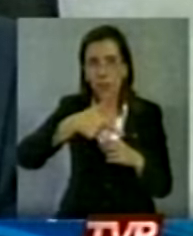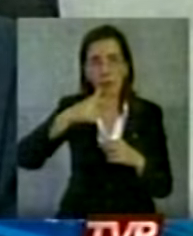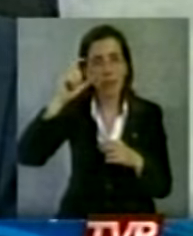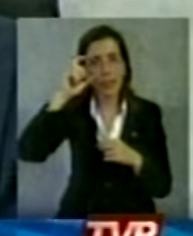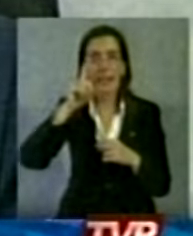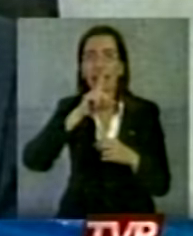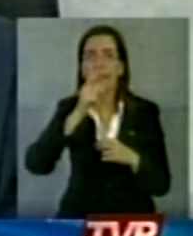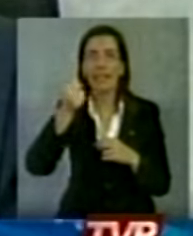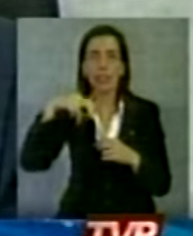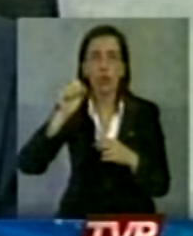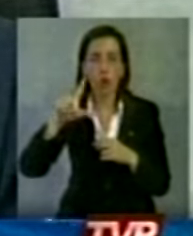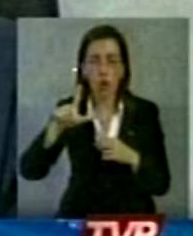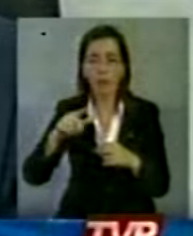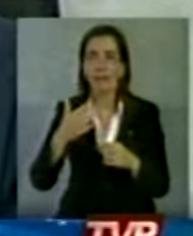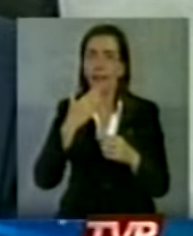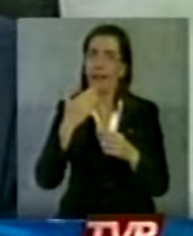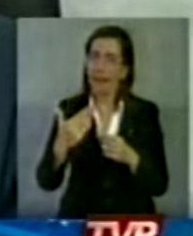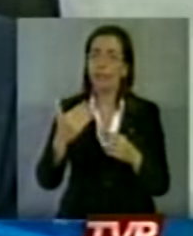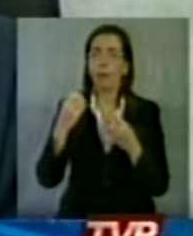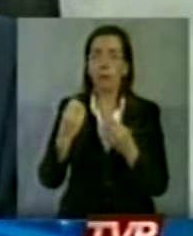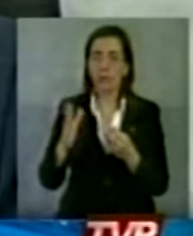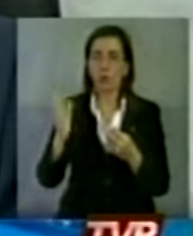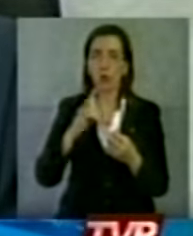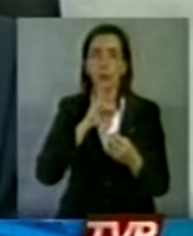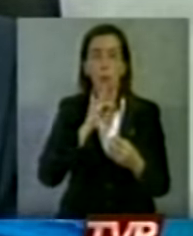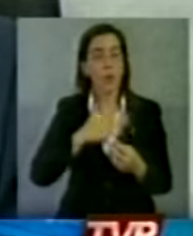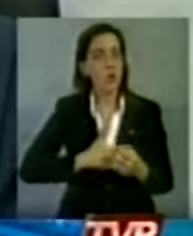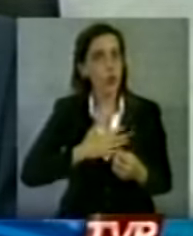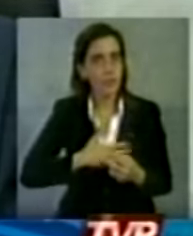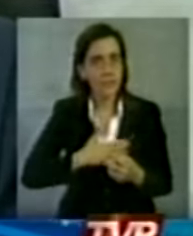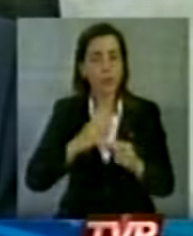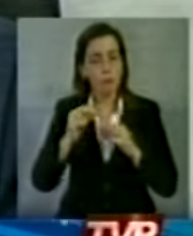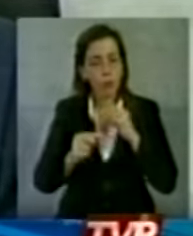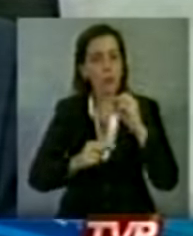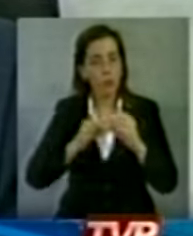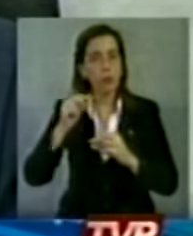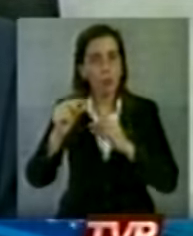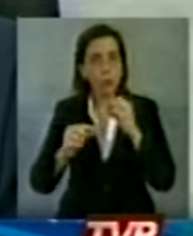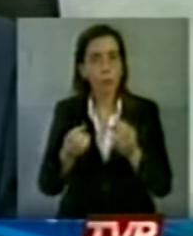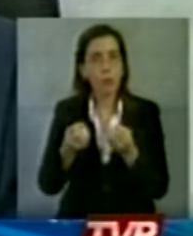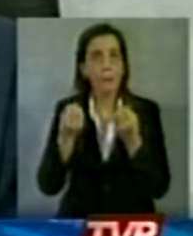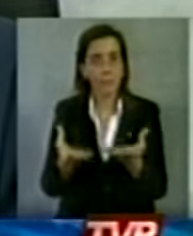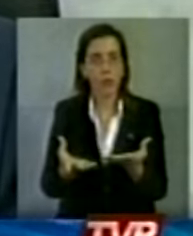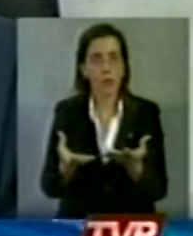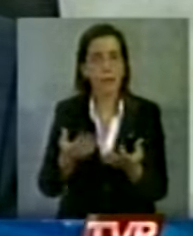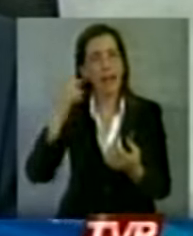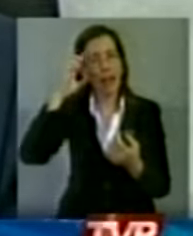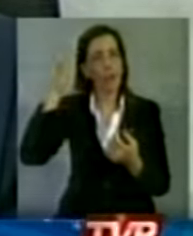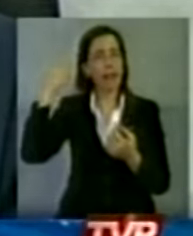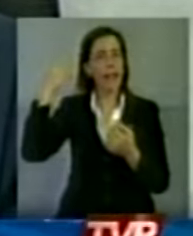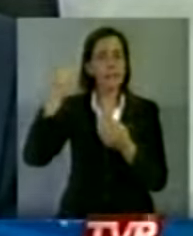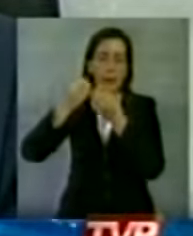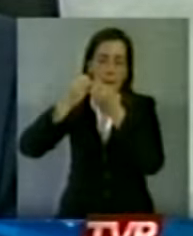naftas constituye una vieja reivindicación de los tucumanos que fuimos logrando gradualmente. Primero se estableció